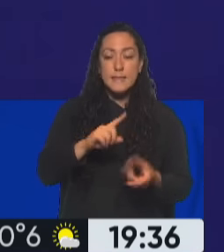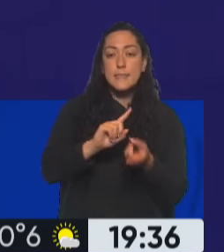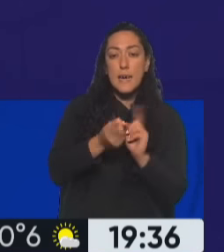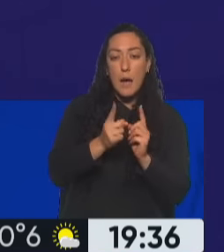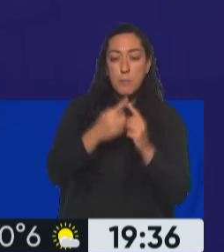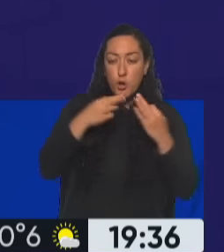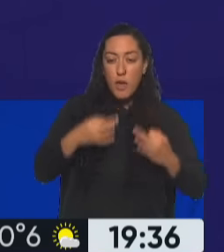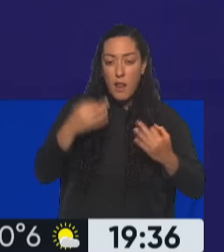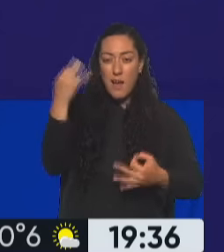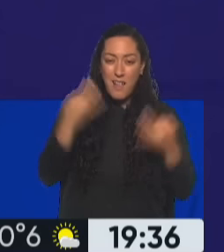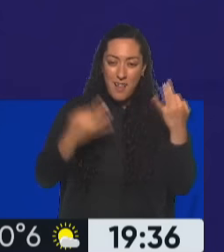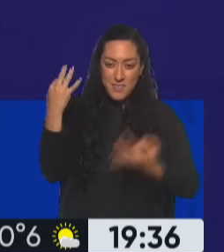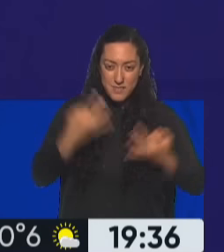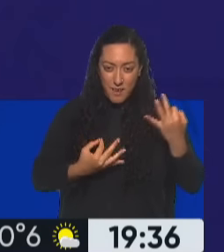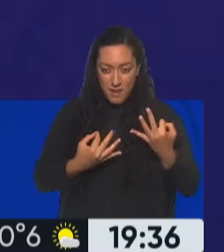cambio real,